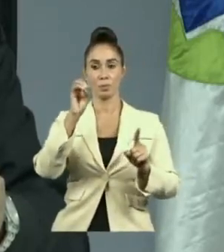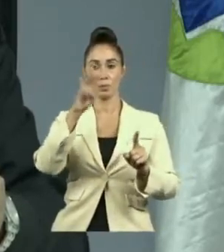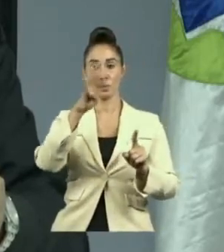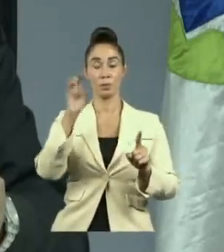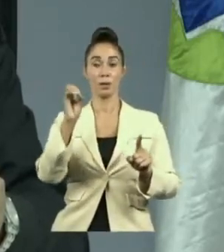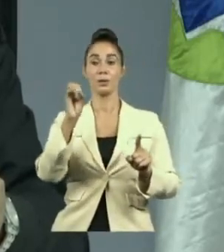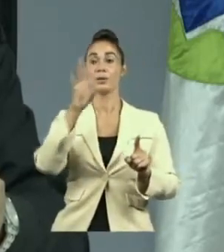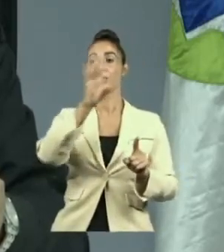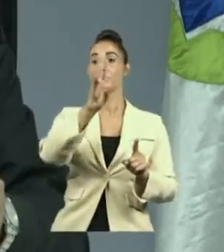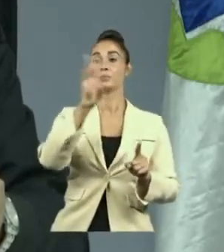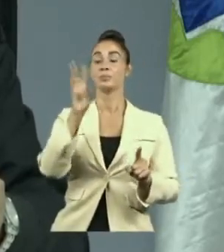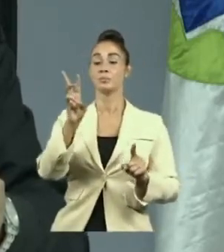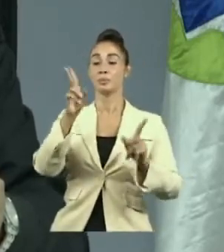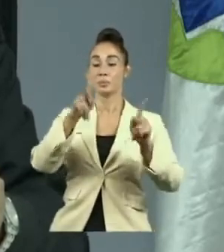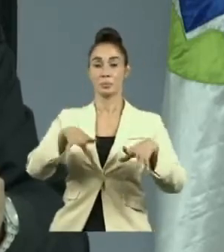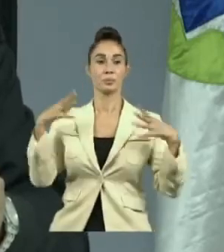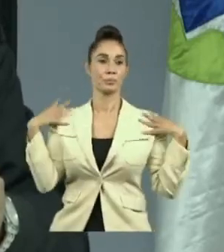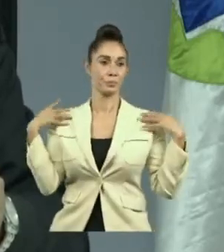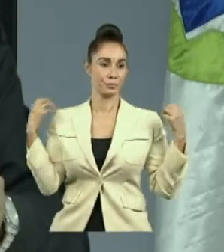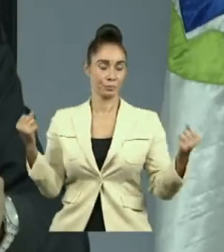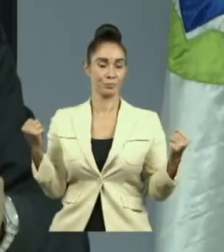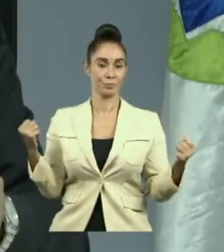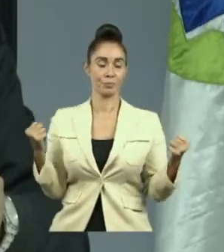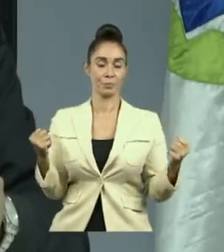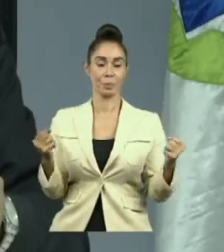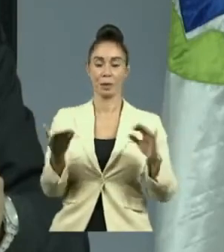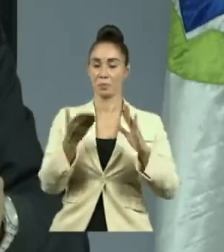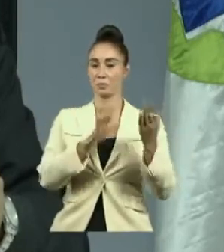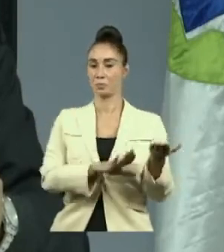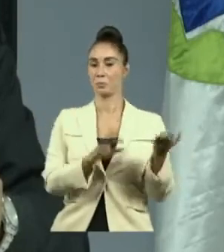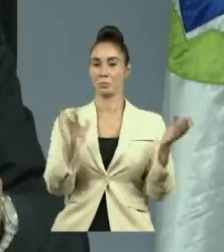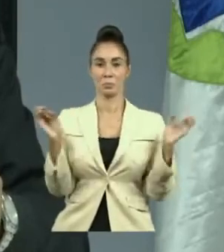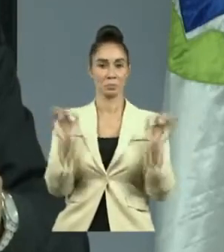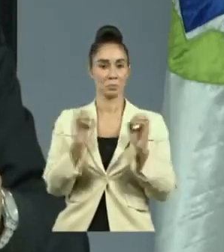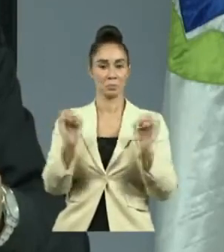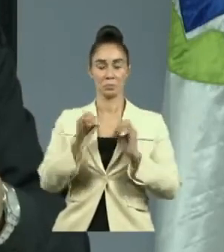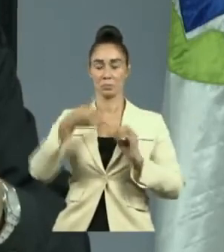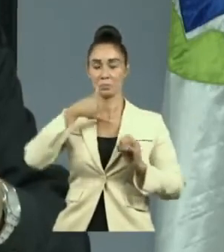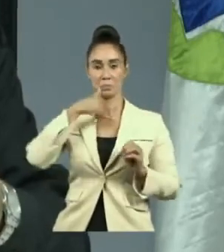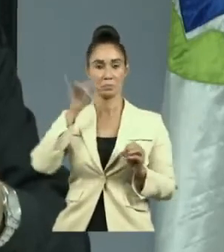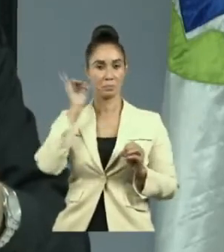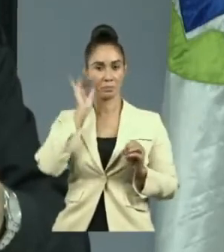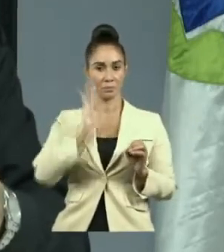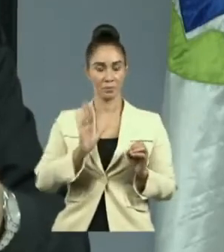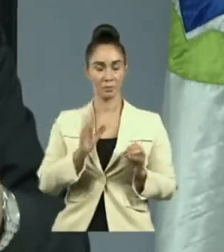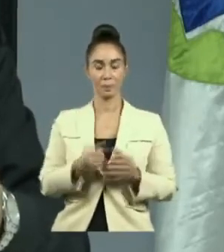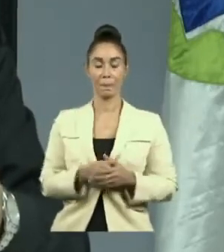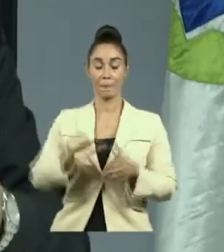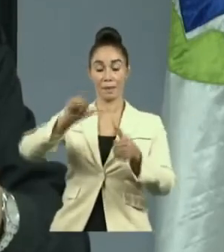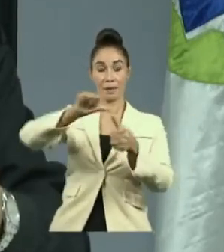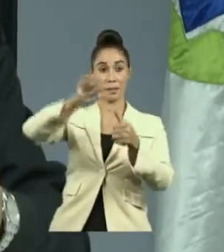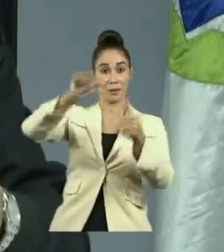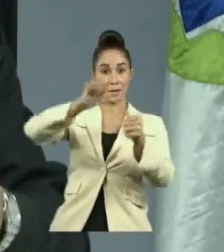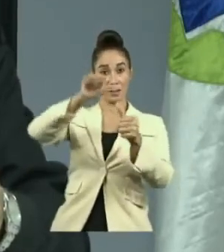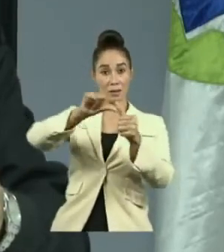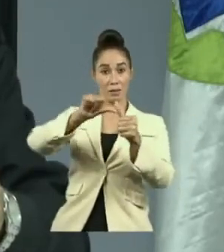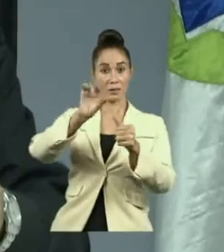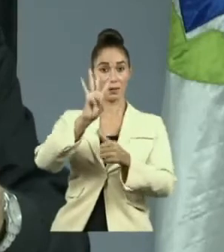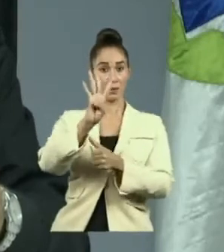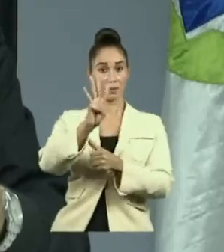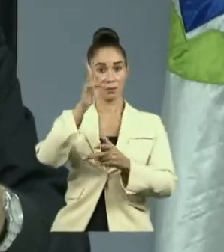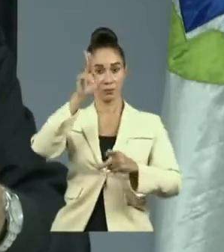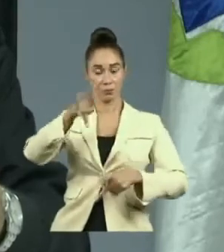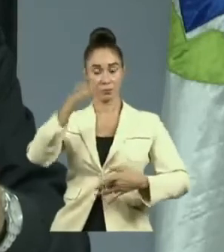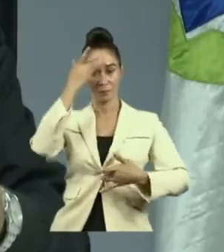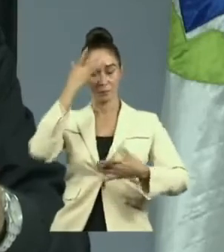personas recuperadas y 0 fallecimiento en el día de ayer agua 4 casos